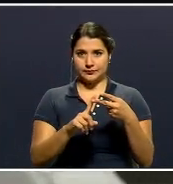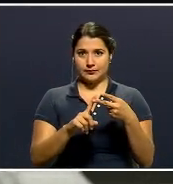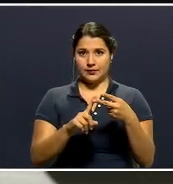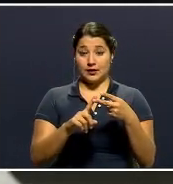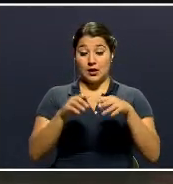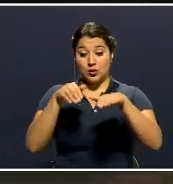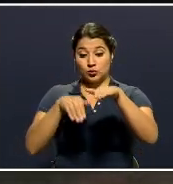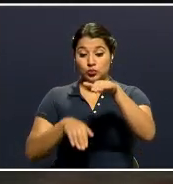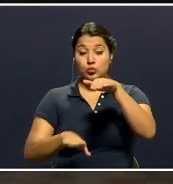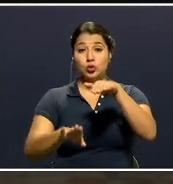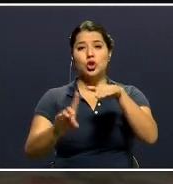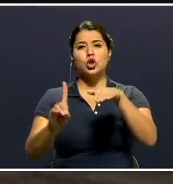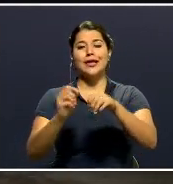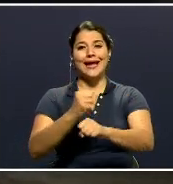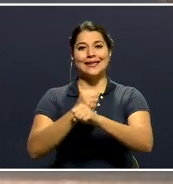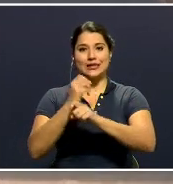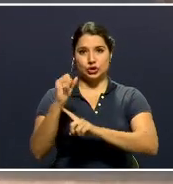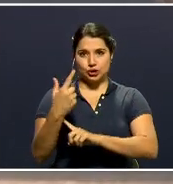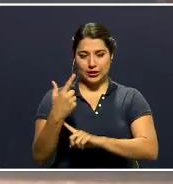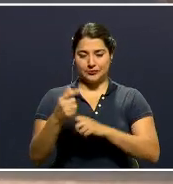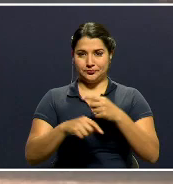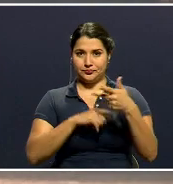Paso a desnivel en las garantías sociales.